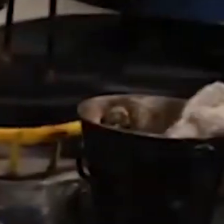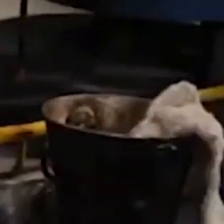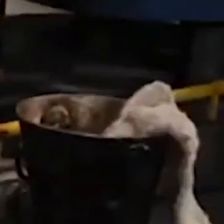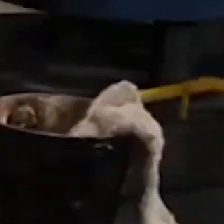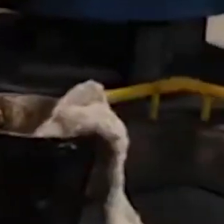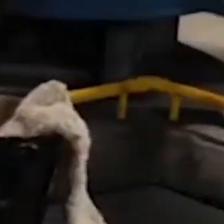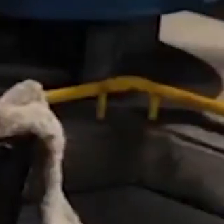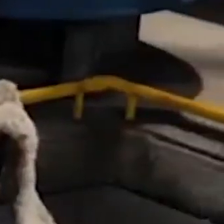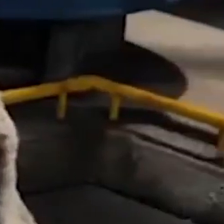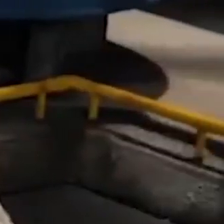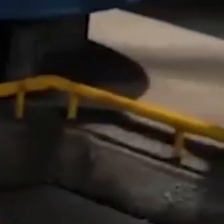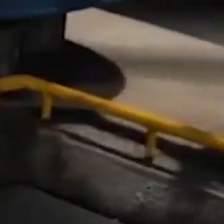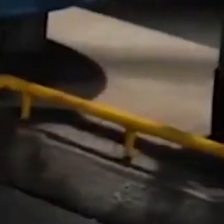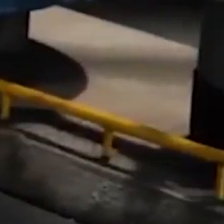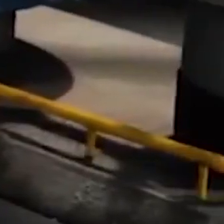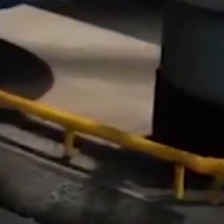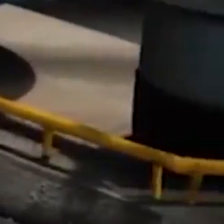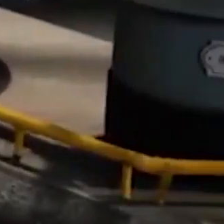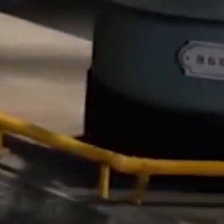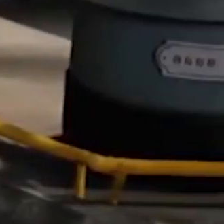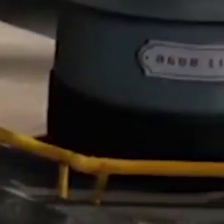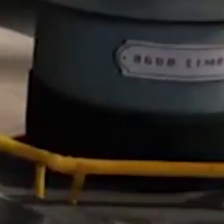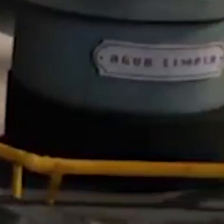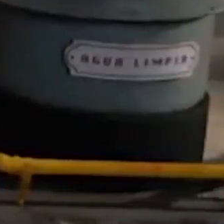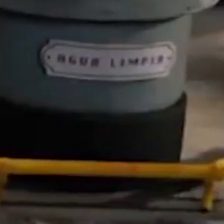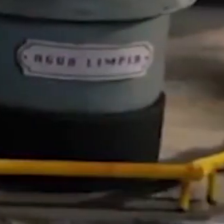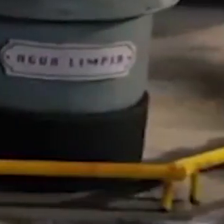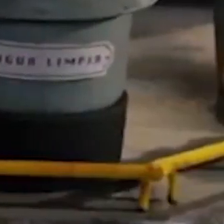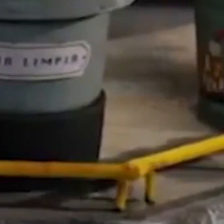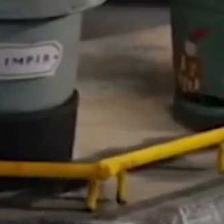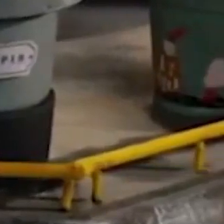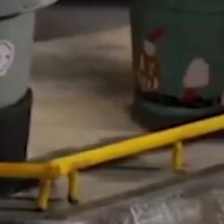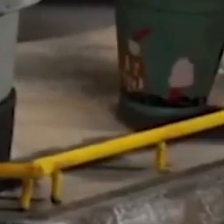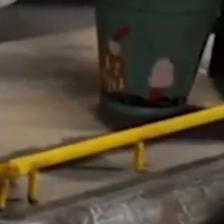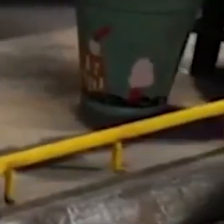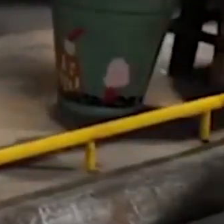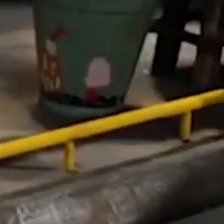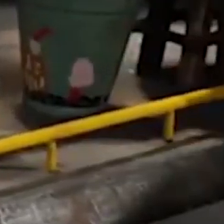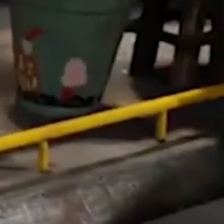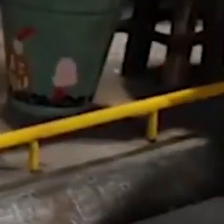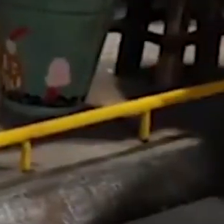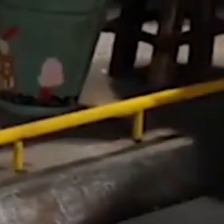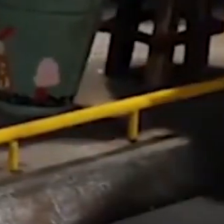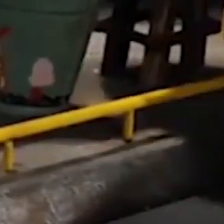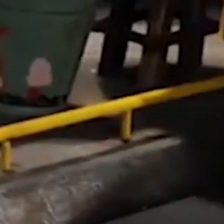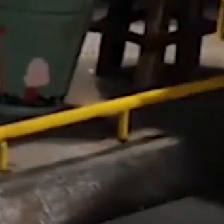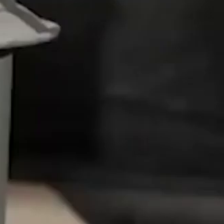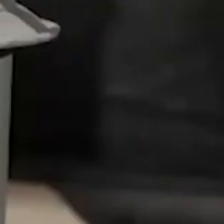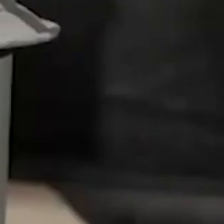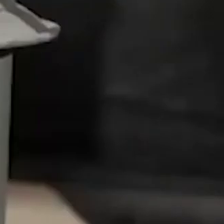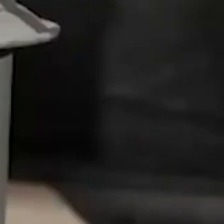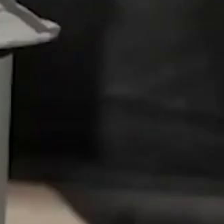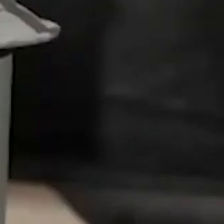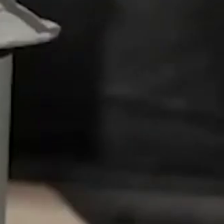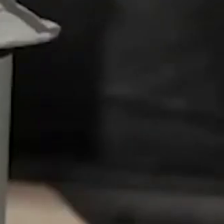Sí, confíen en mí, confíen en mí. Vamos a lograr un mayor ahorro en el consumo del agua. Quédense